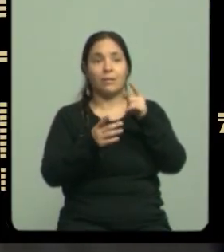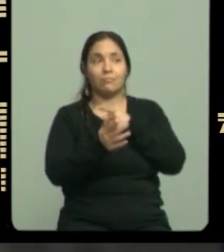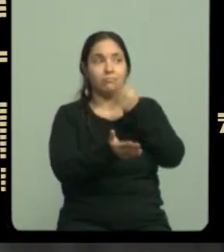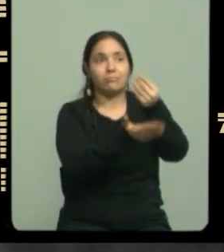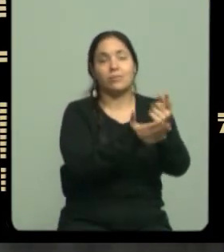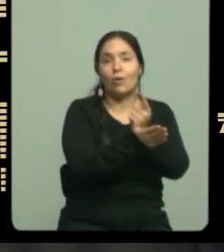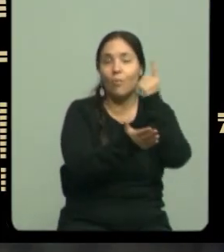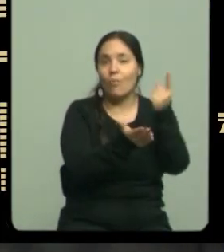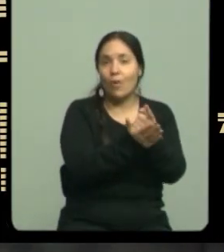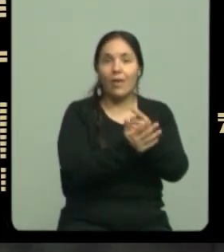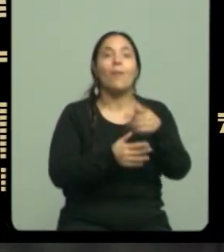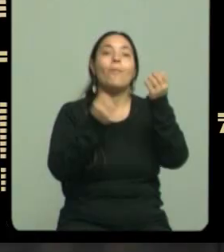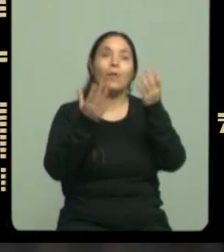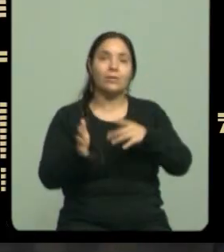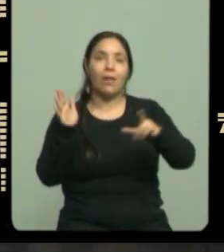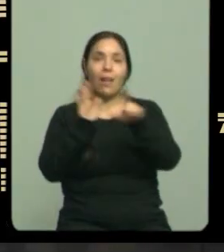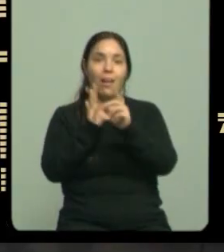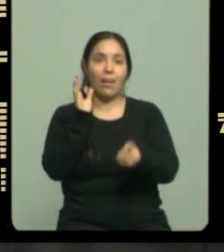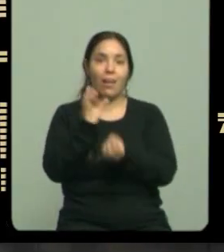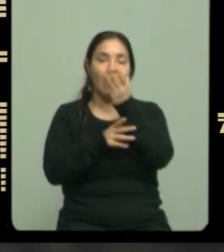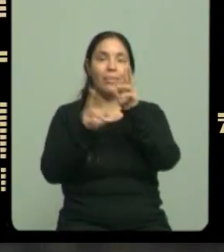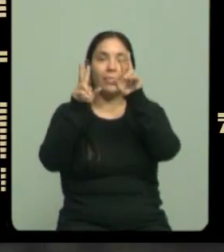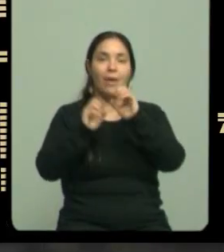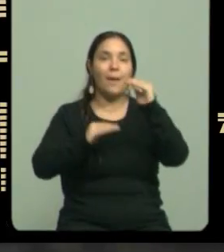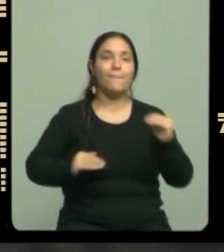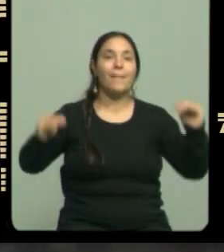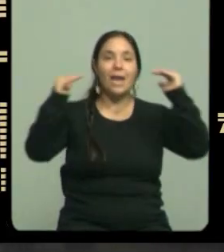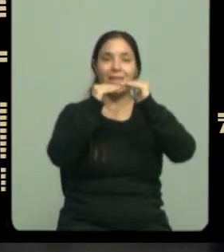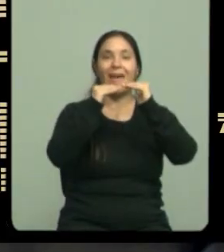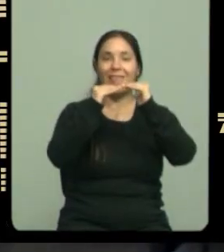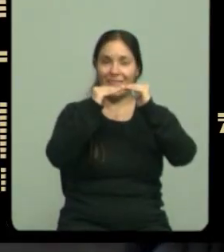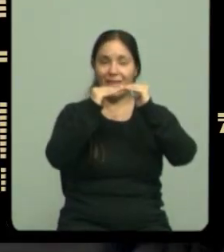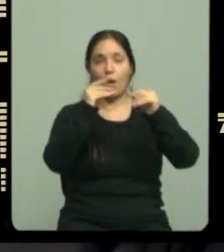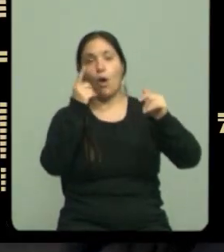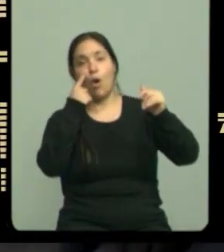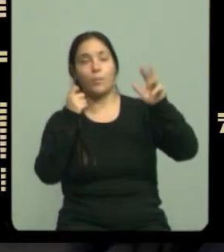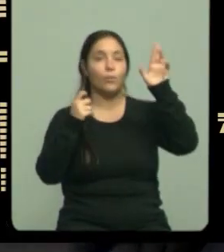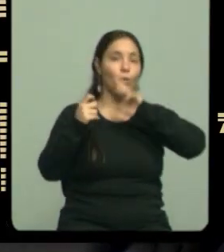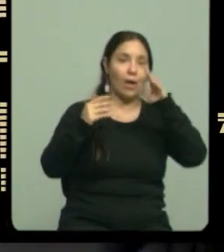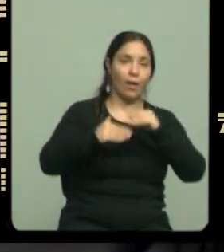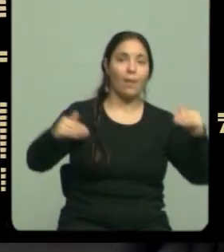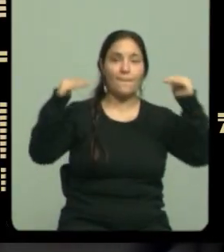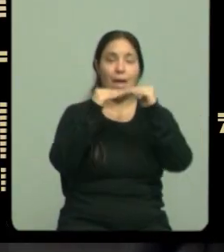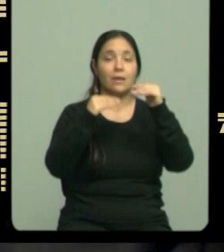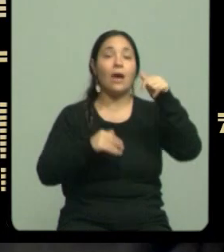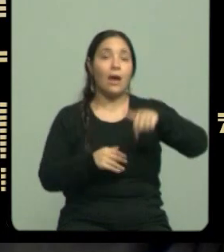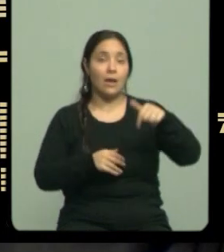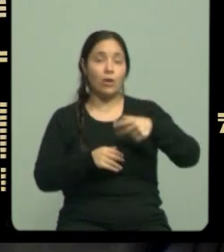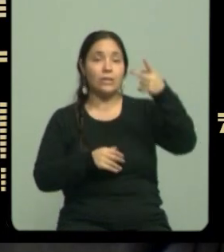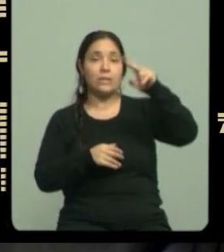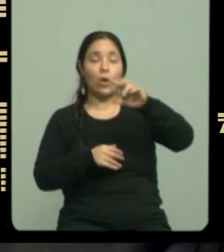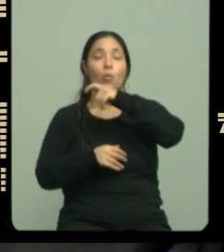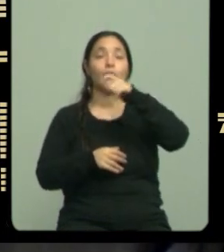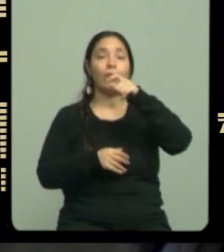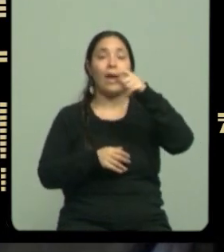sancionar leyes. Por ejemplo, de paridad. Acá en Loncuso tenemos también la ley de paridad para los altos cargos. Hoy tenemos la